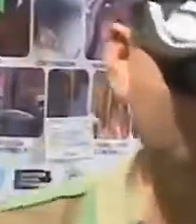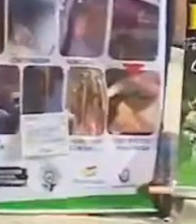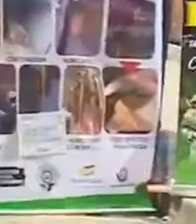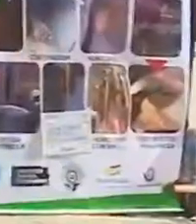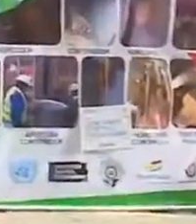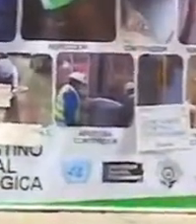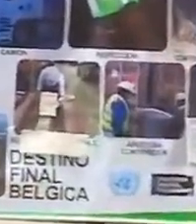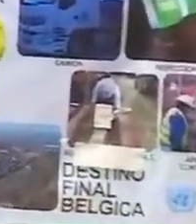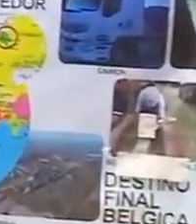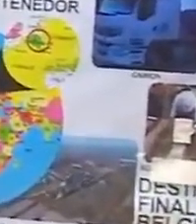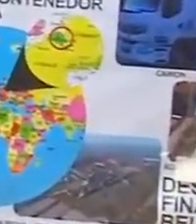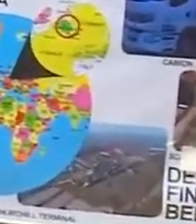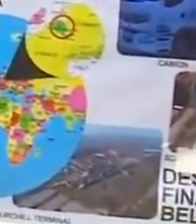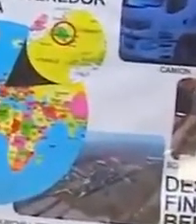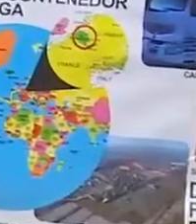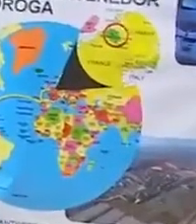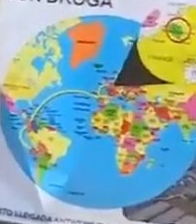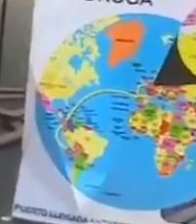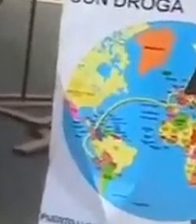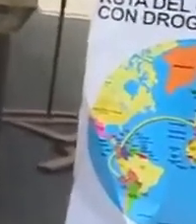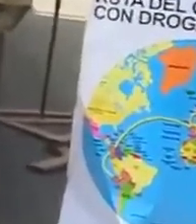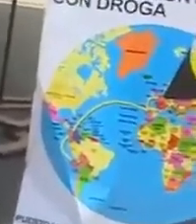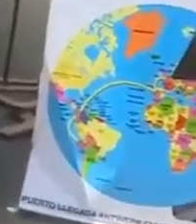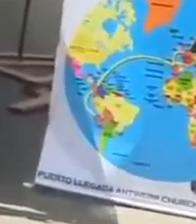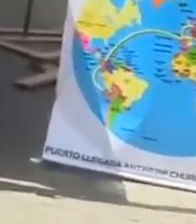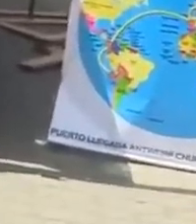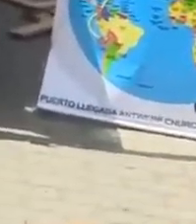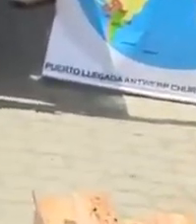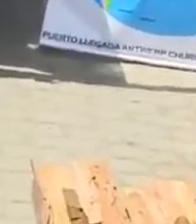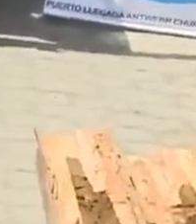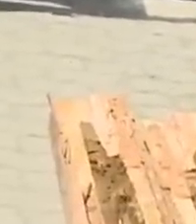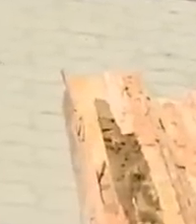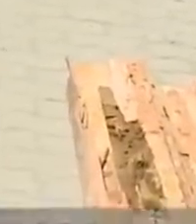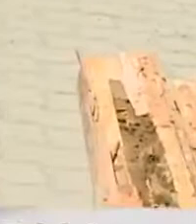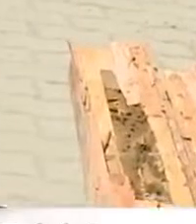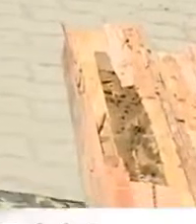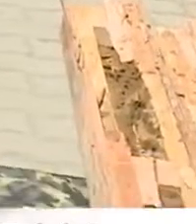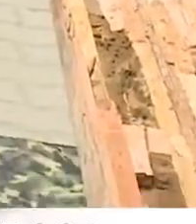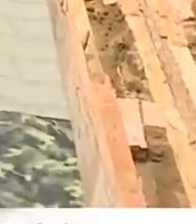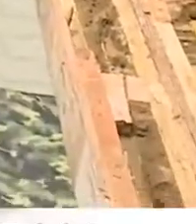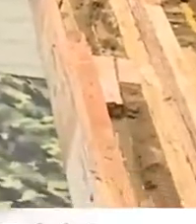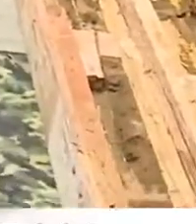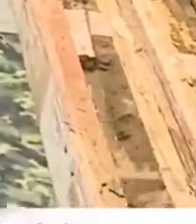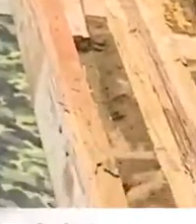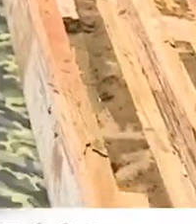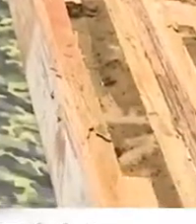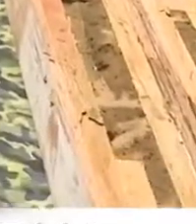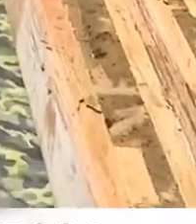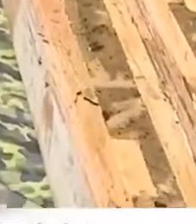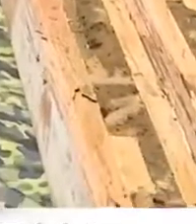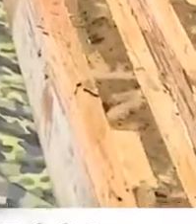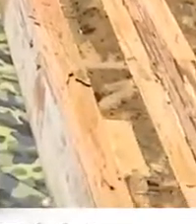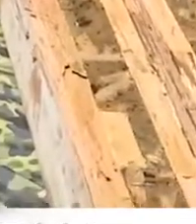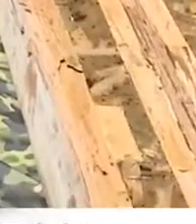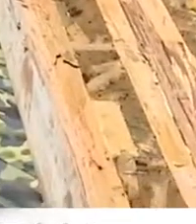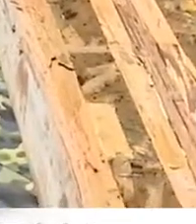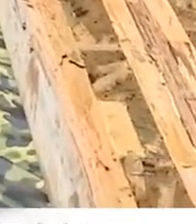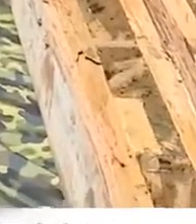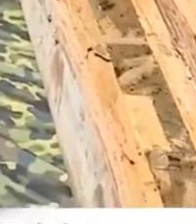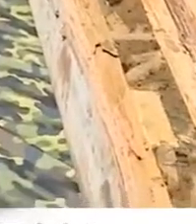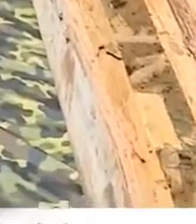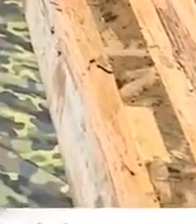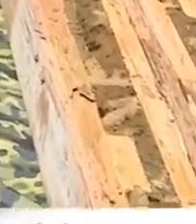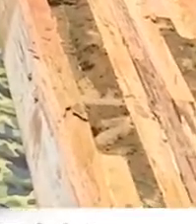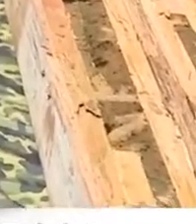también dijo que tres personas fueron aprehendidas y seis bienes inmuebles fueron incautados en la ciudad de Santa Cruz. Ese